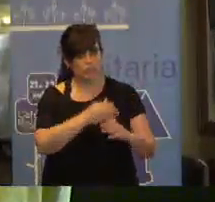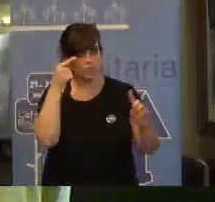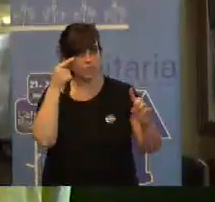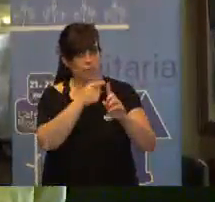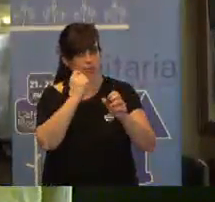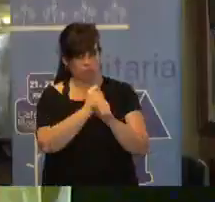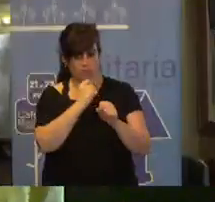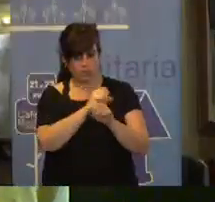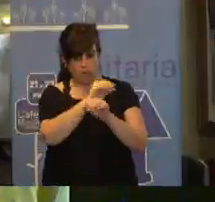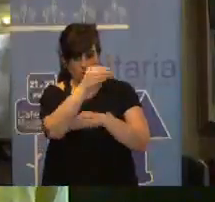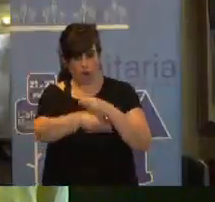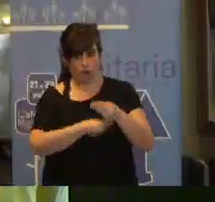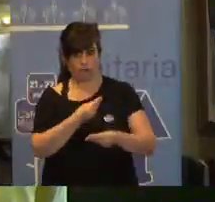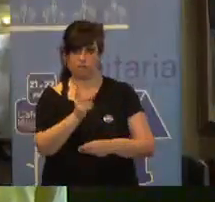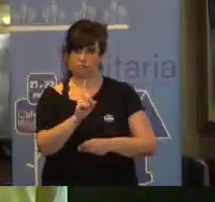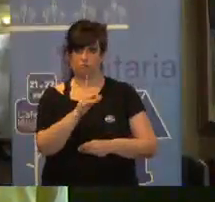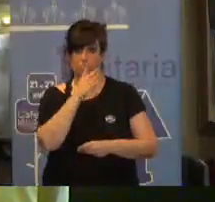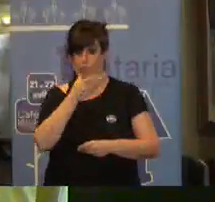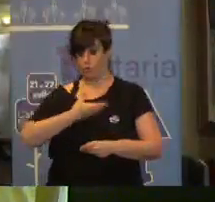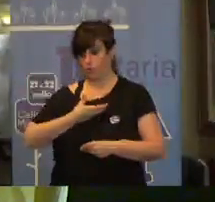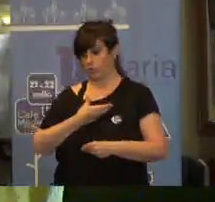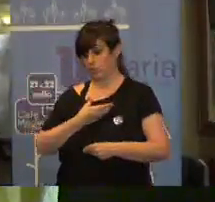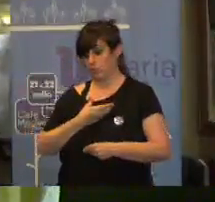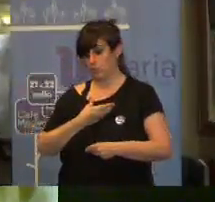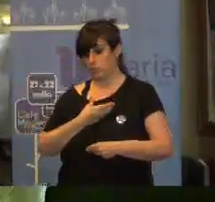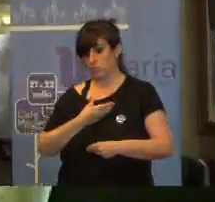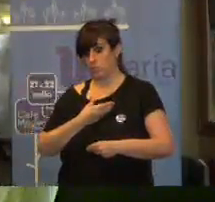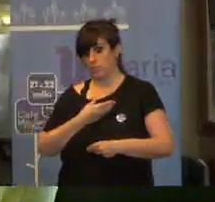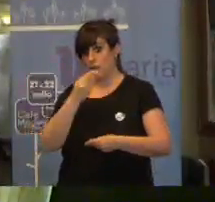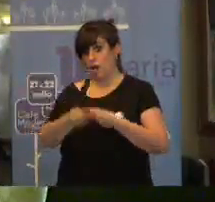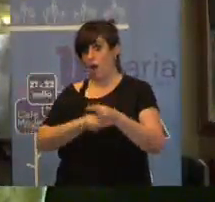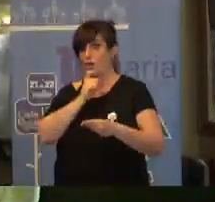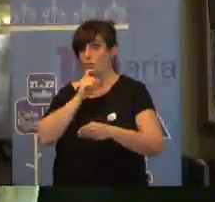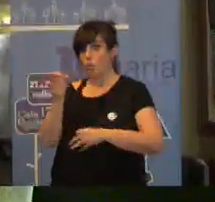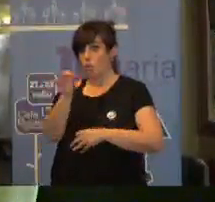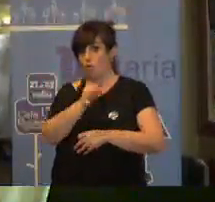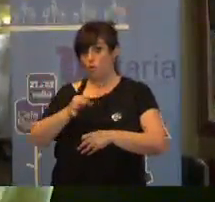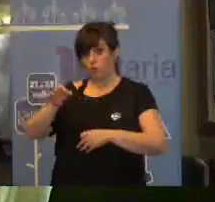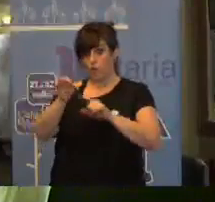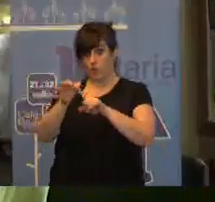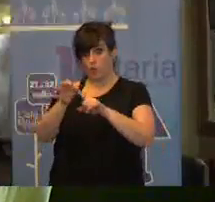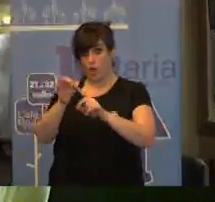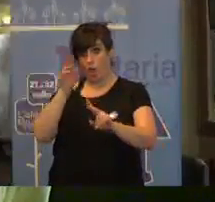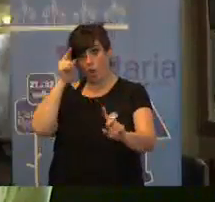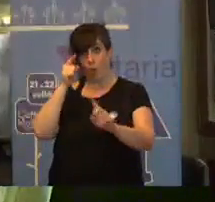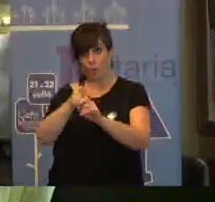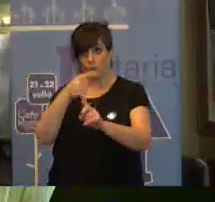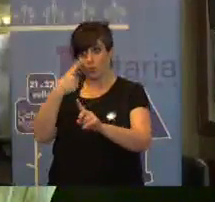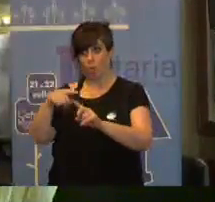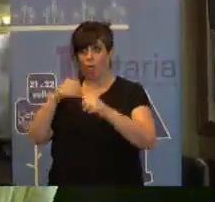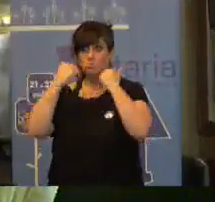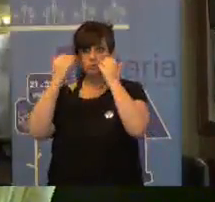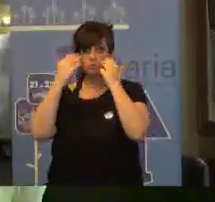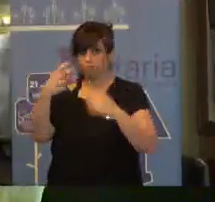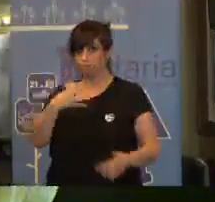traballo que queremos? Non, os concellos son unha célula do sistema que está montada para que non podamos facer todo o que queremos.